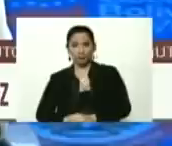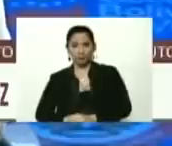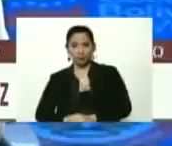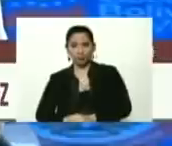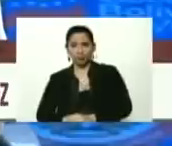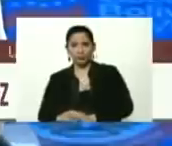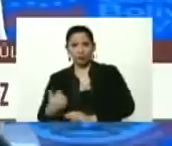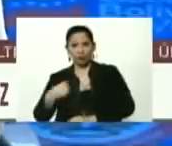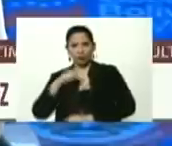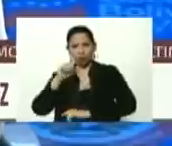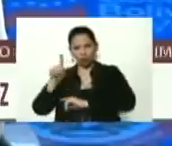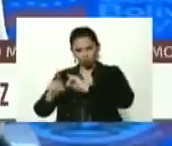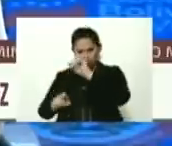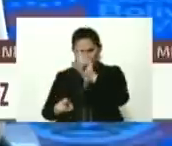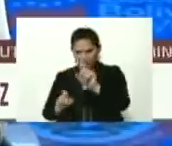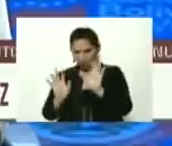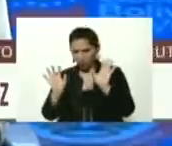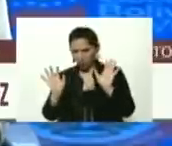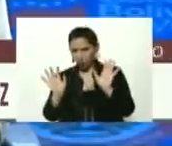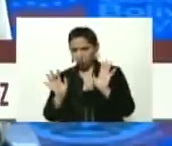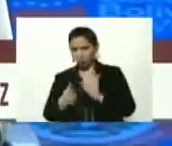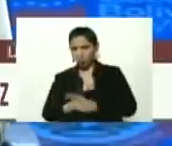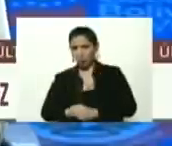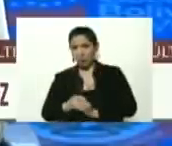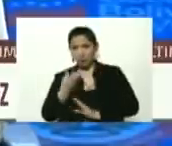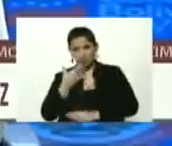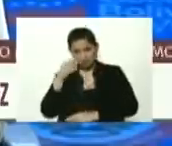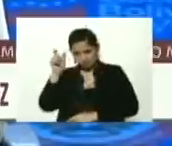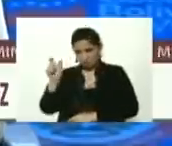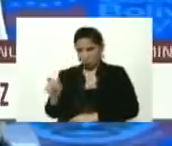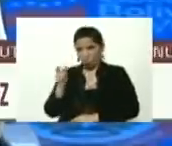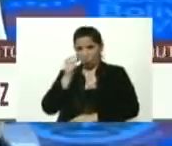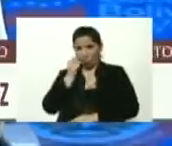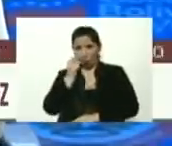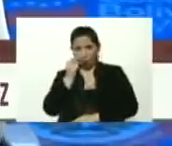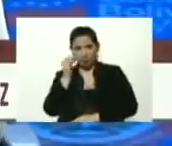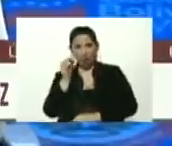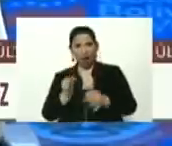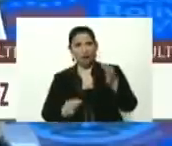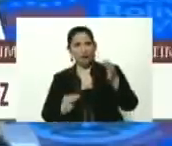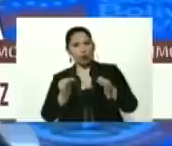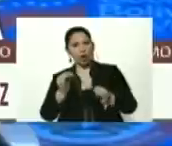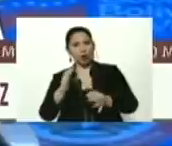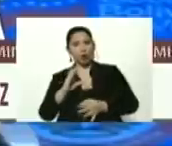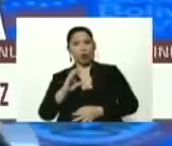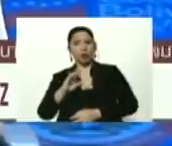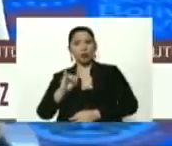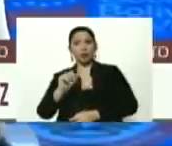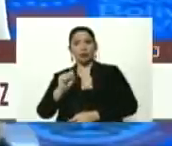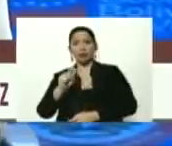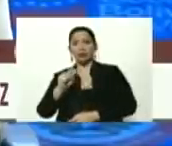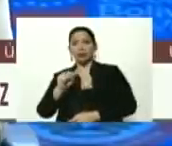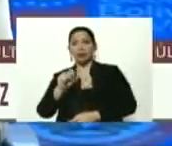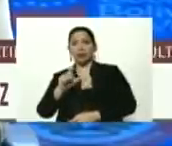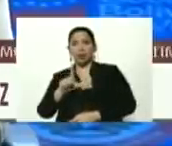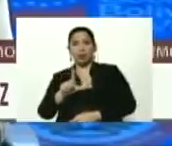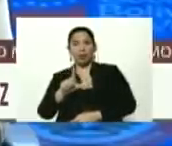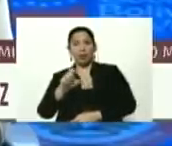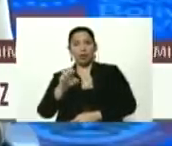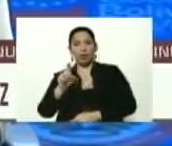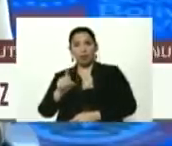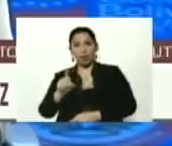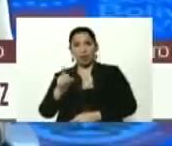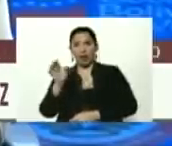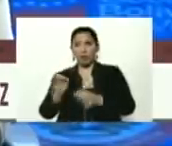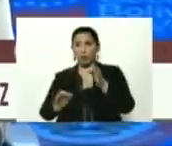Yo pregunto, si este señor era abogado de Cristalex, era abogado de un